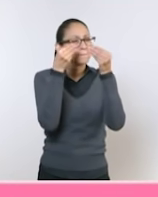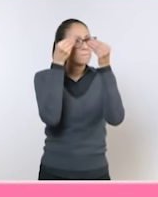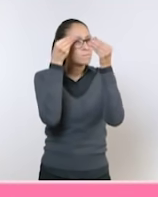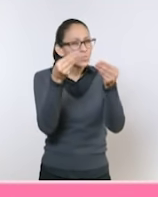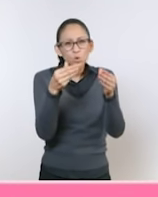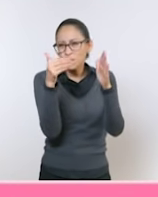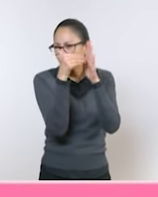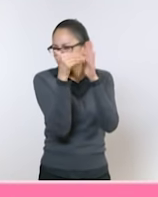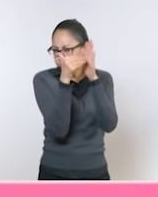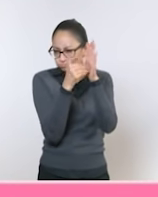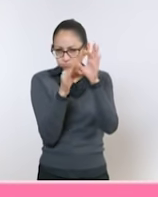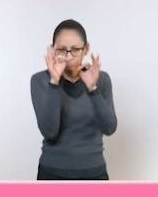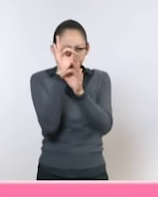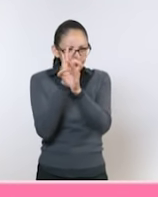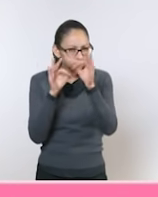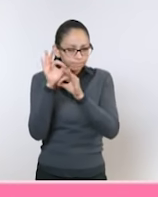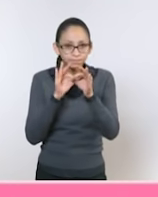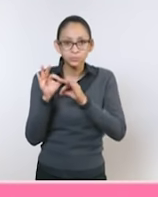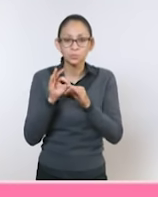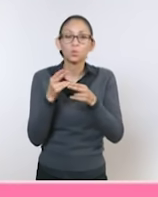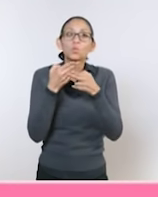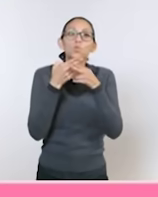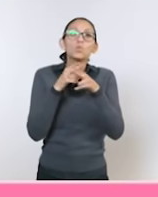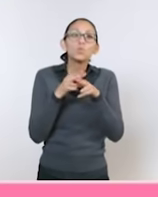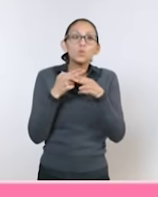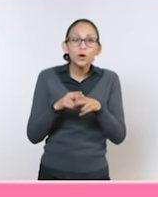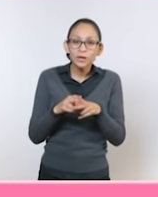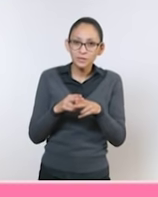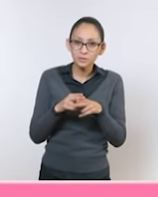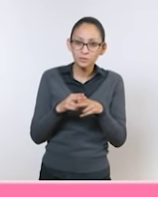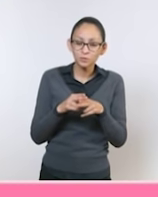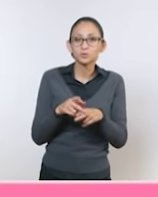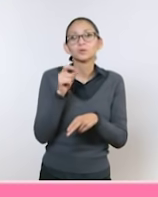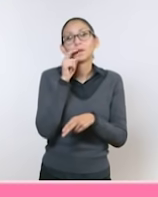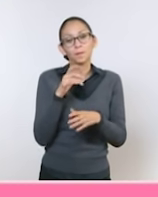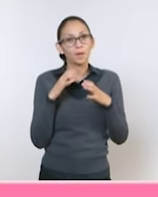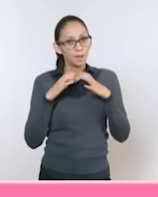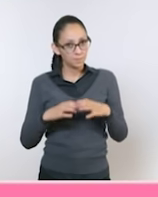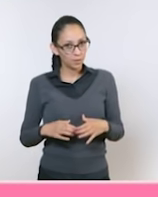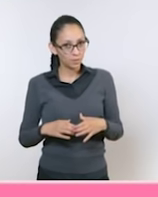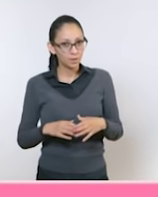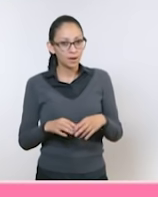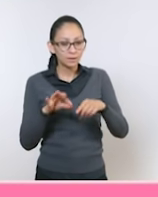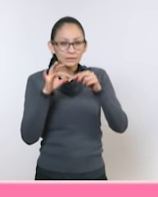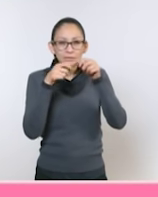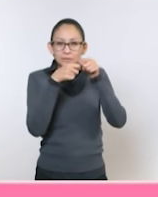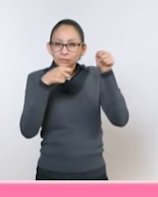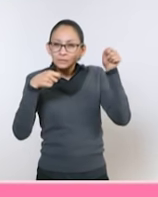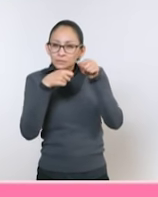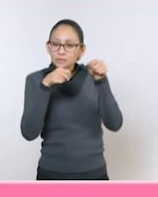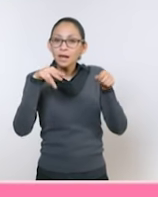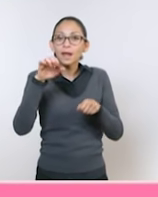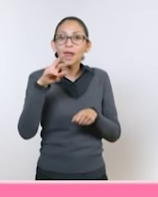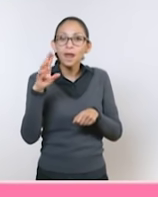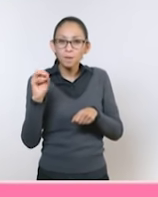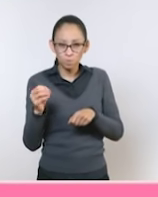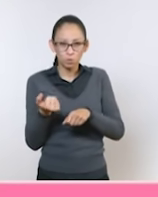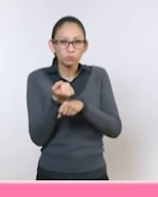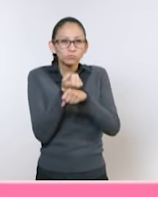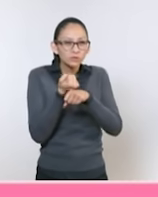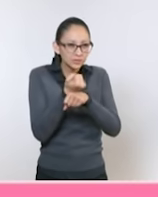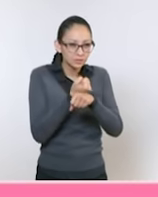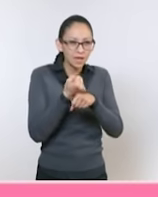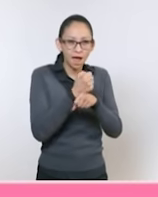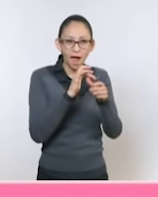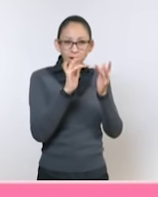por trillones de células que forman los huesos, ¿no? Los músculos, los nervios,